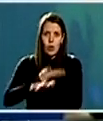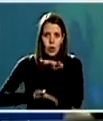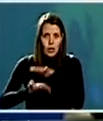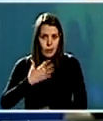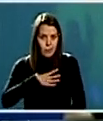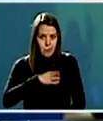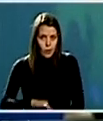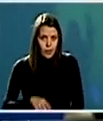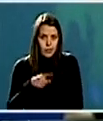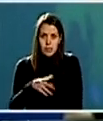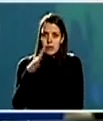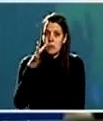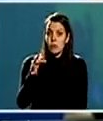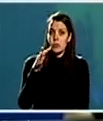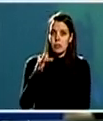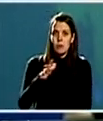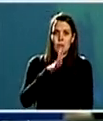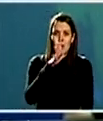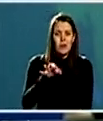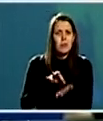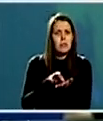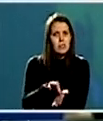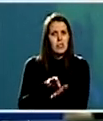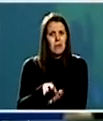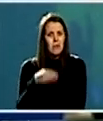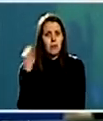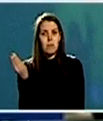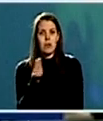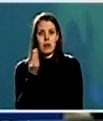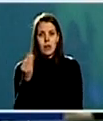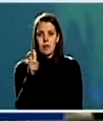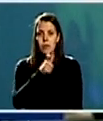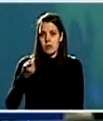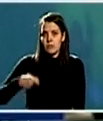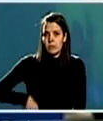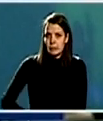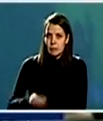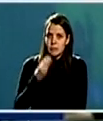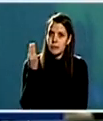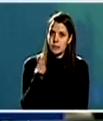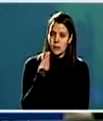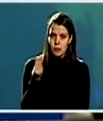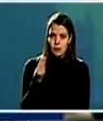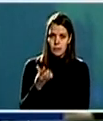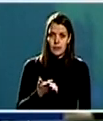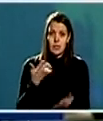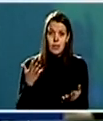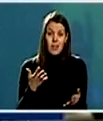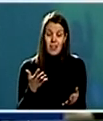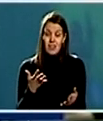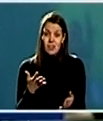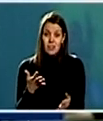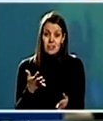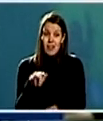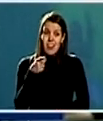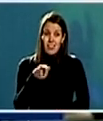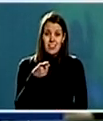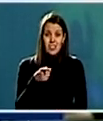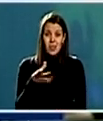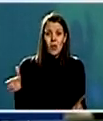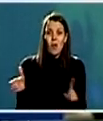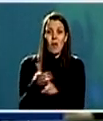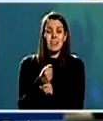creo que sería para todos se prestaría un servizo con bos profesionais y consorcio cumprira desp